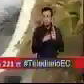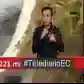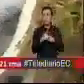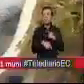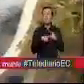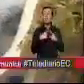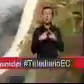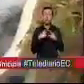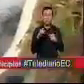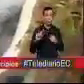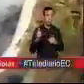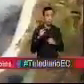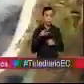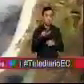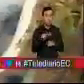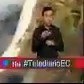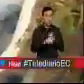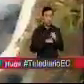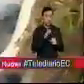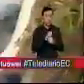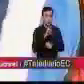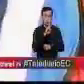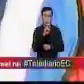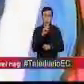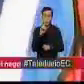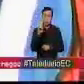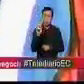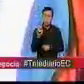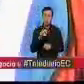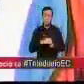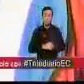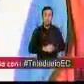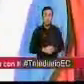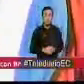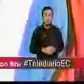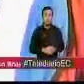piloto estarán listos para el primer trimestre de 2020. Juan Carlos Figueroa, Medios.